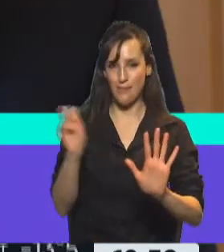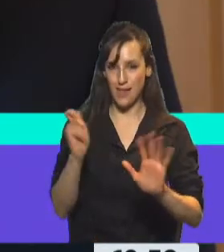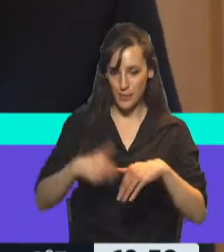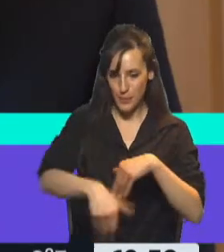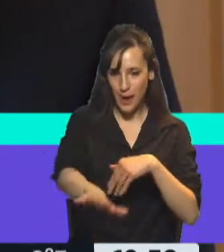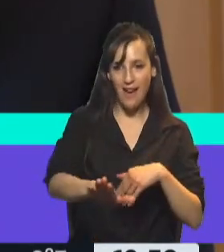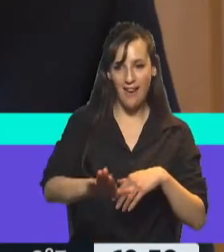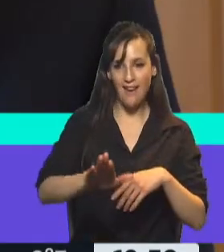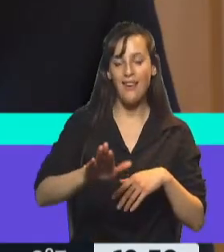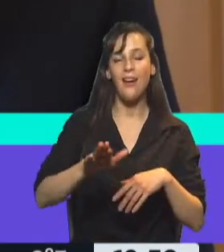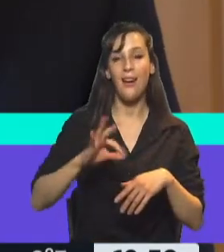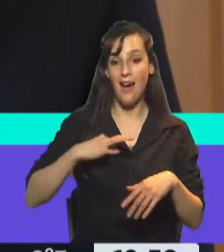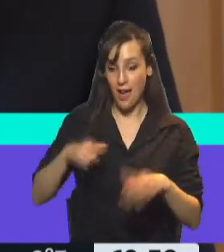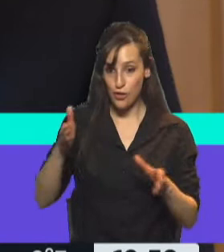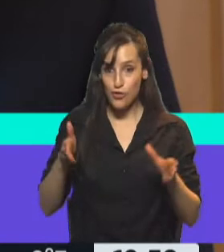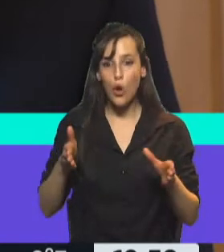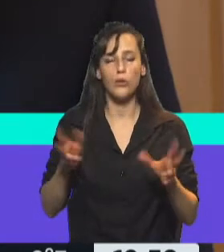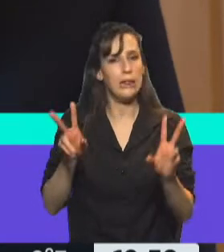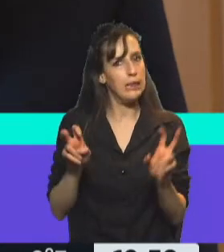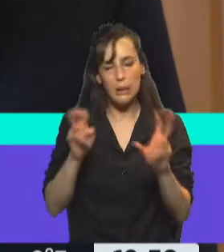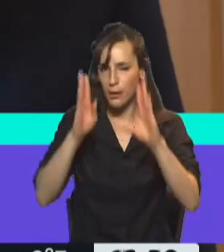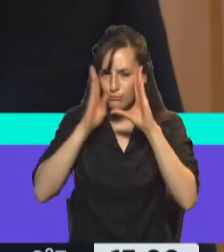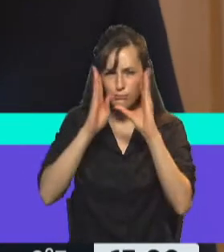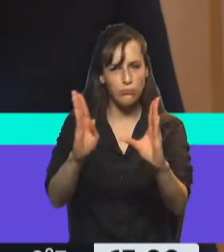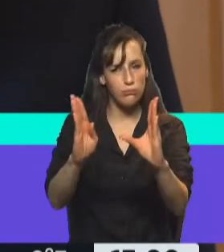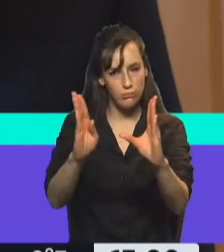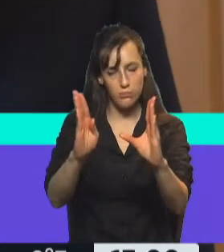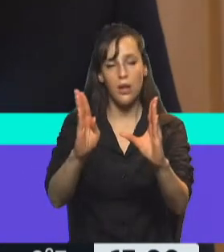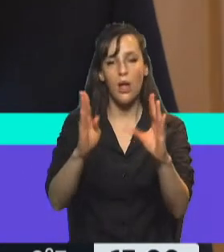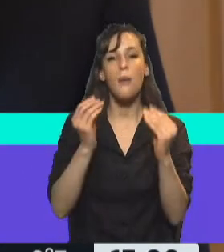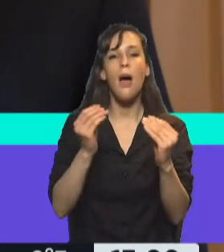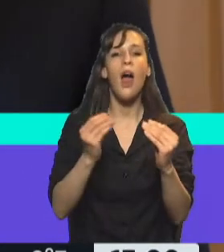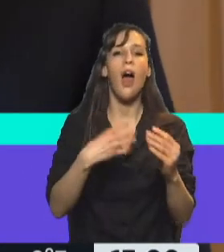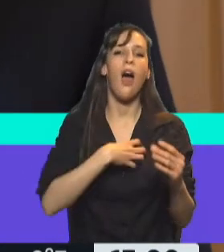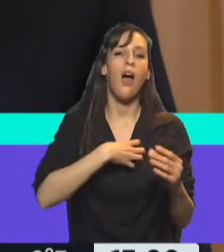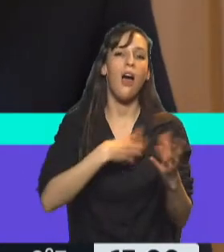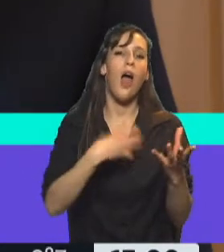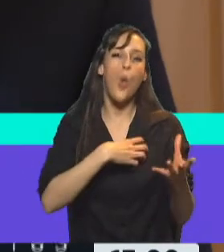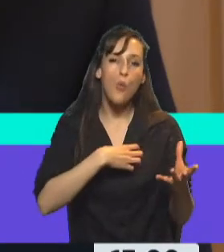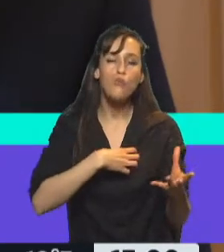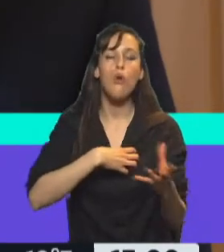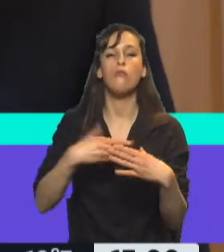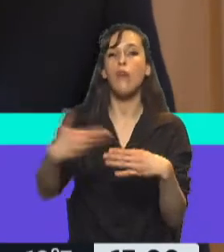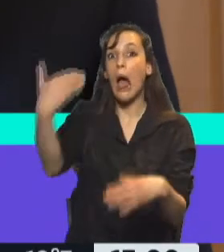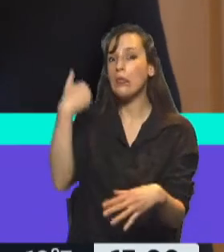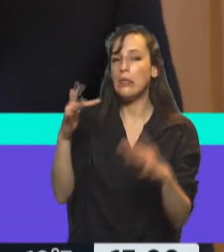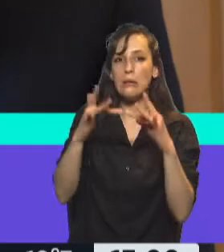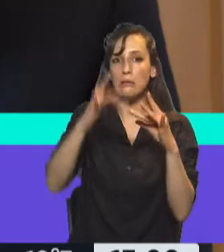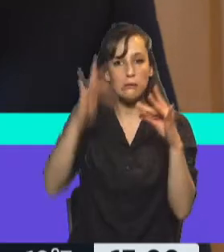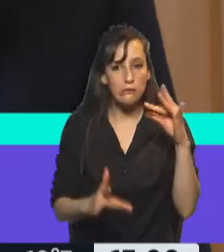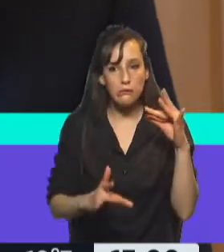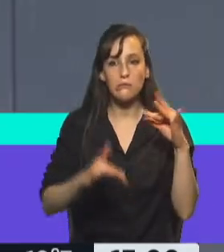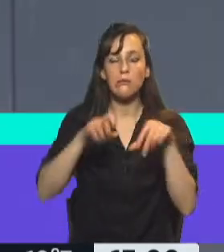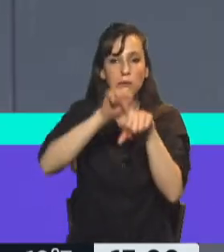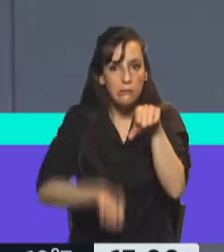a las trayectorias educativas para robustecer a aquellos estudiantes que tuvieron menor nivel de vinculación con la escuela y eso